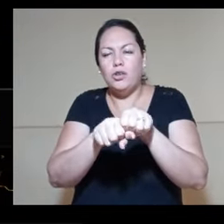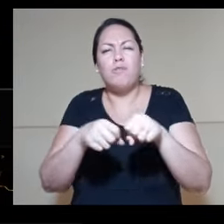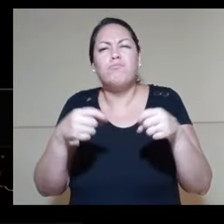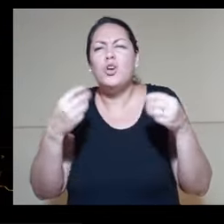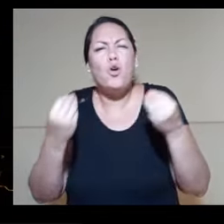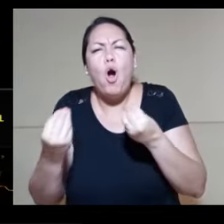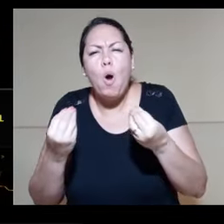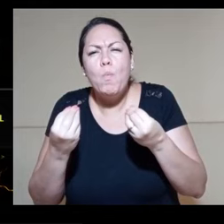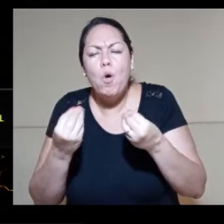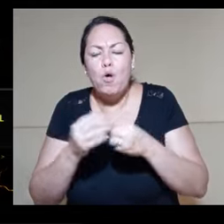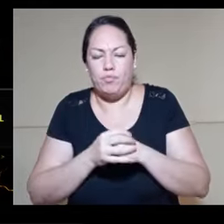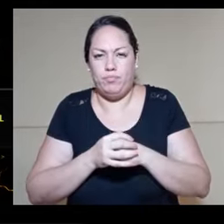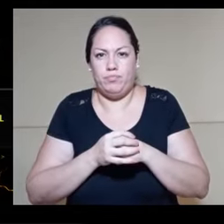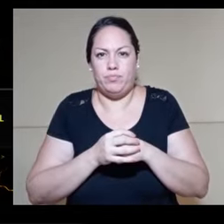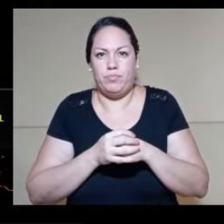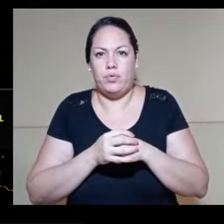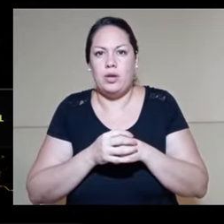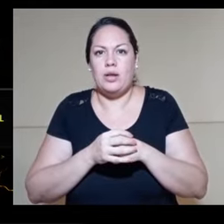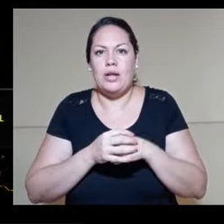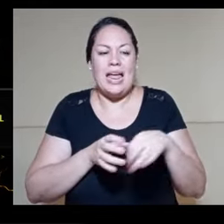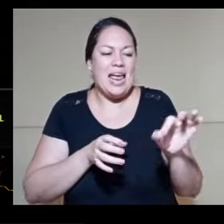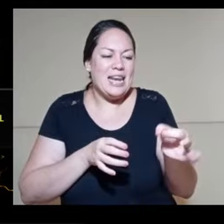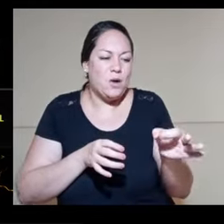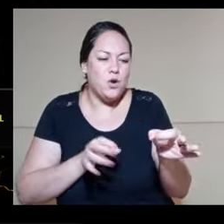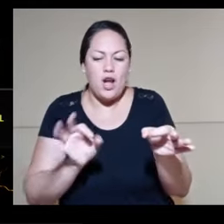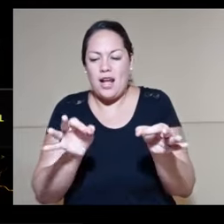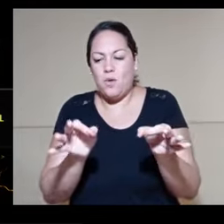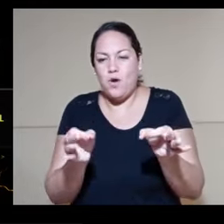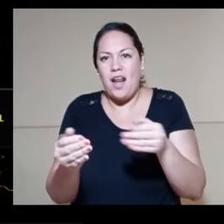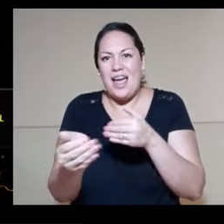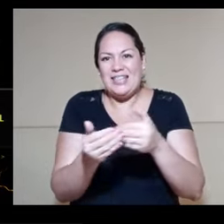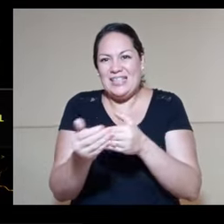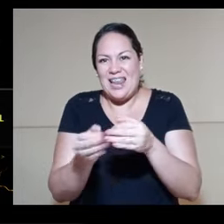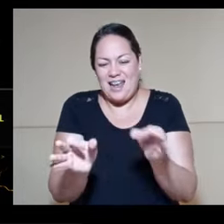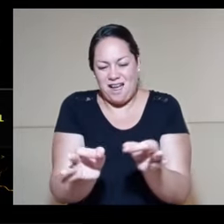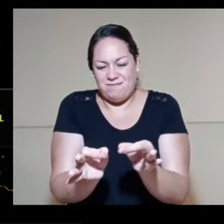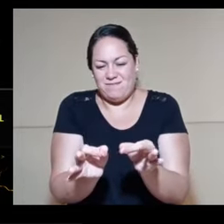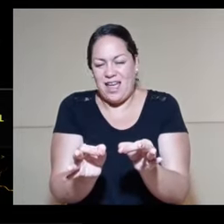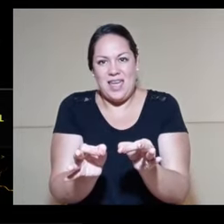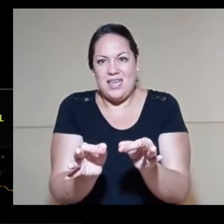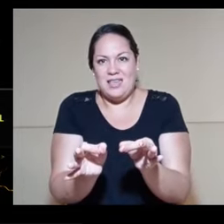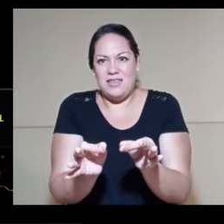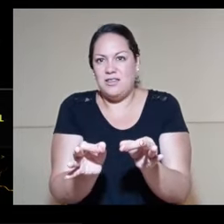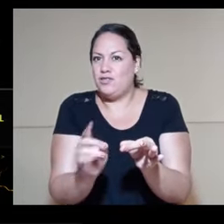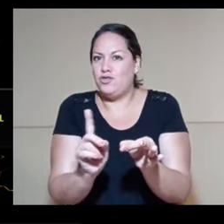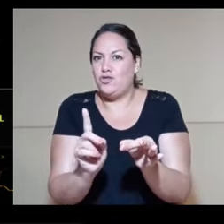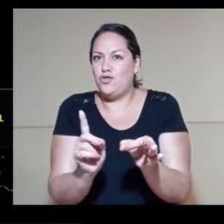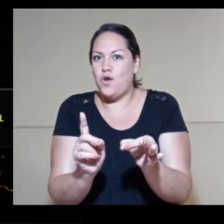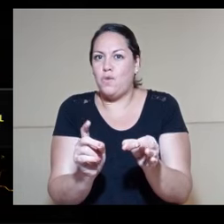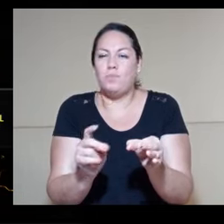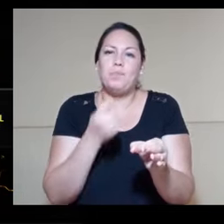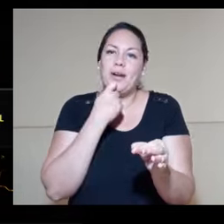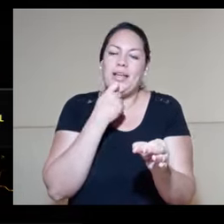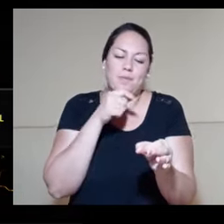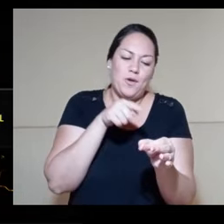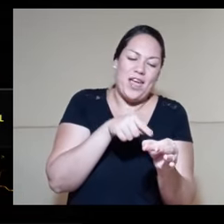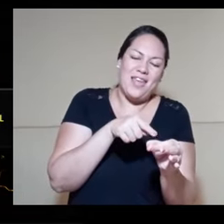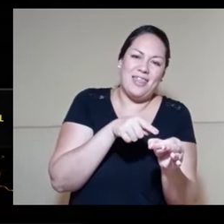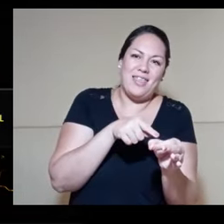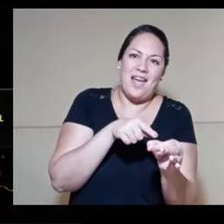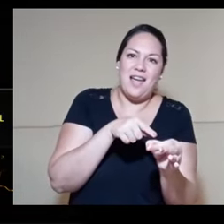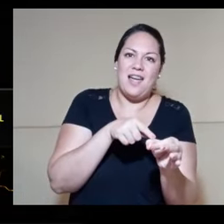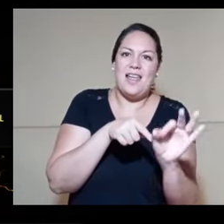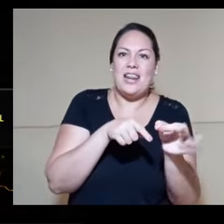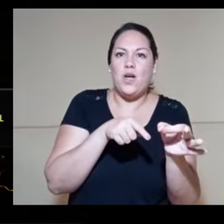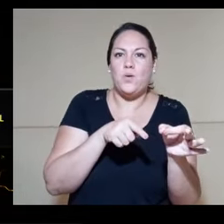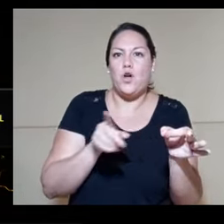funcional. ¿Qué es esto? Que una sinapsis es no solamente que una neurona esté al lado de otra, ¿sí? Hay